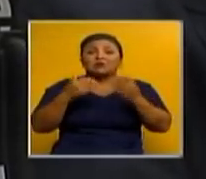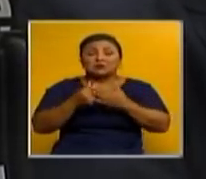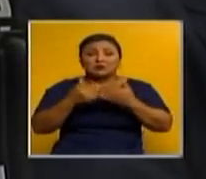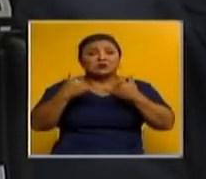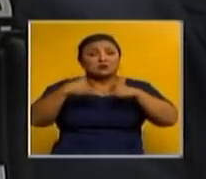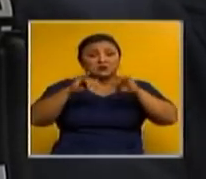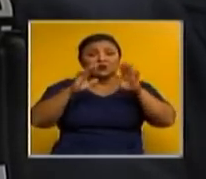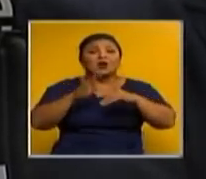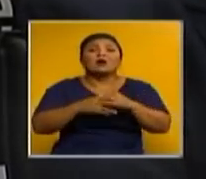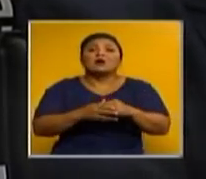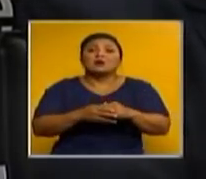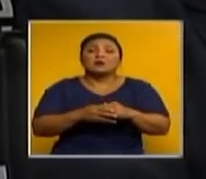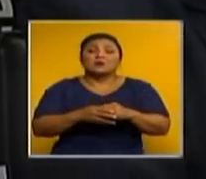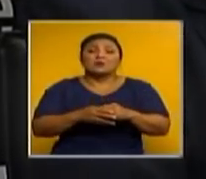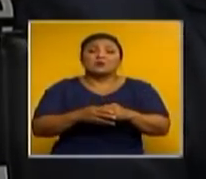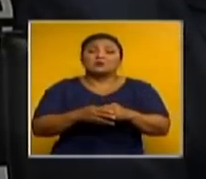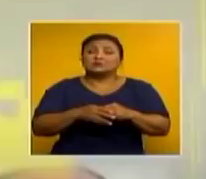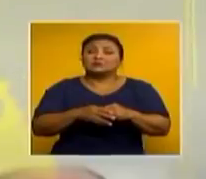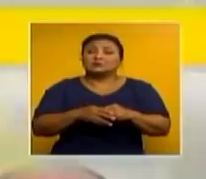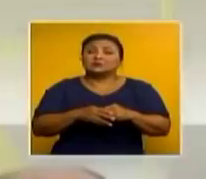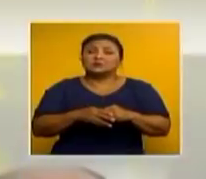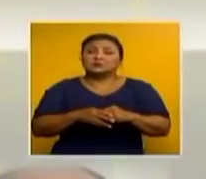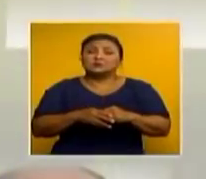cabo conforme corresponde.